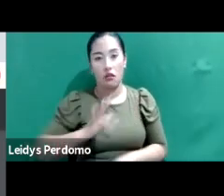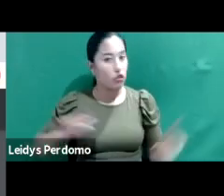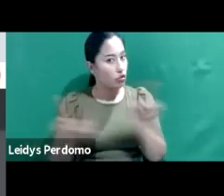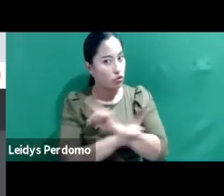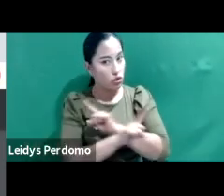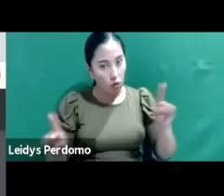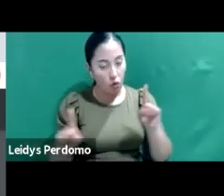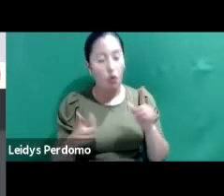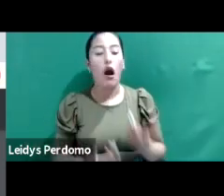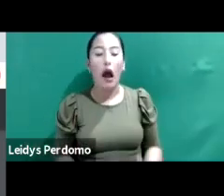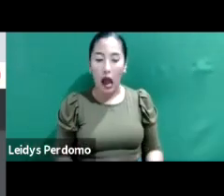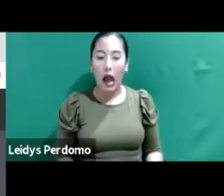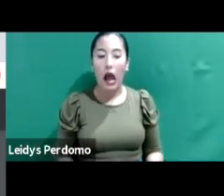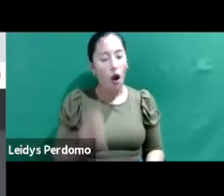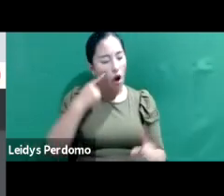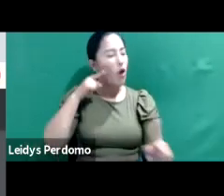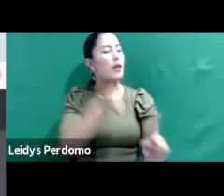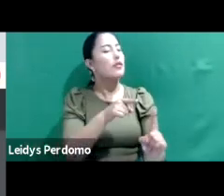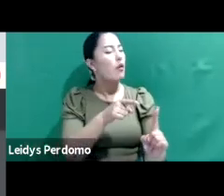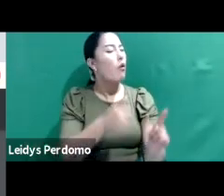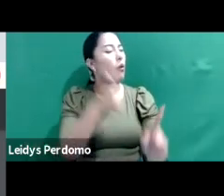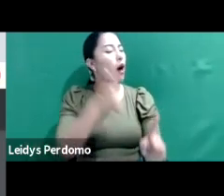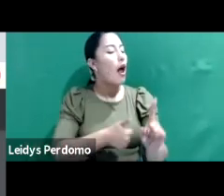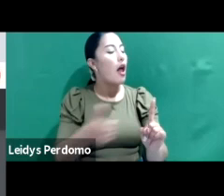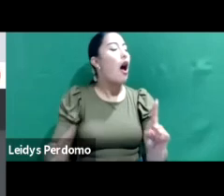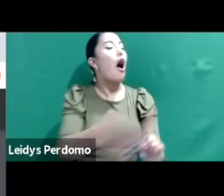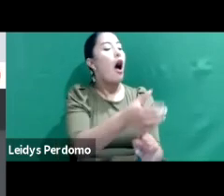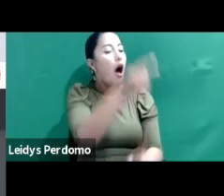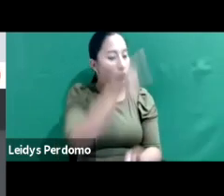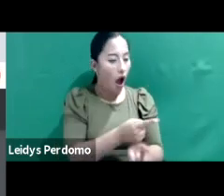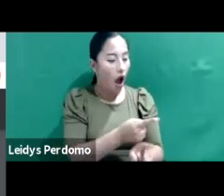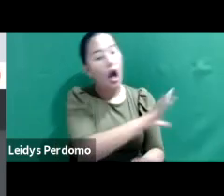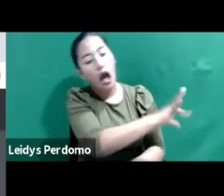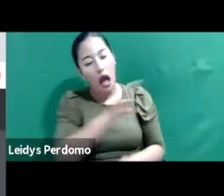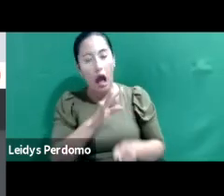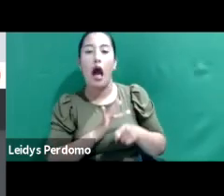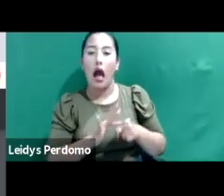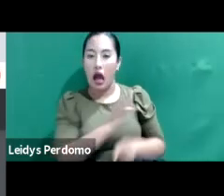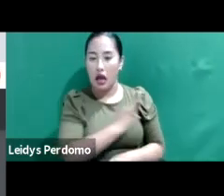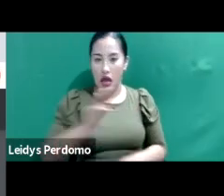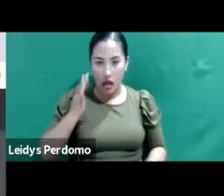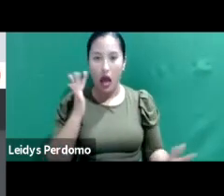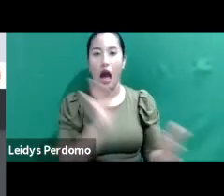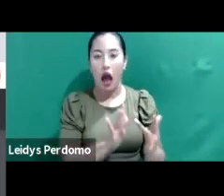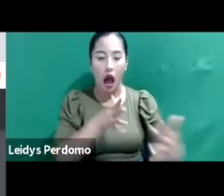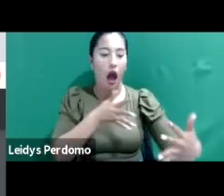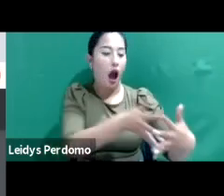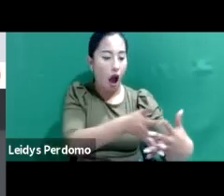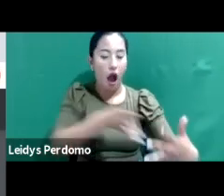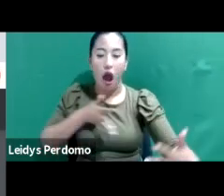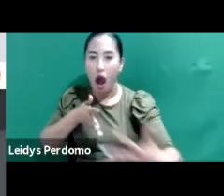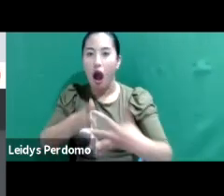de conseguir unos objetivos, pero no cosas aisladas, porque si no comenzamos a hacer un collage y después no sabemos por qué funcionó o por